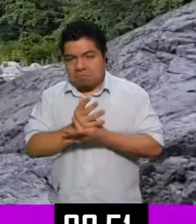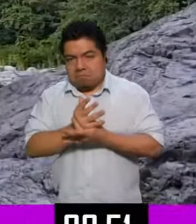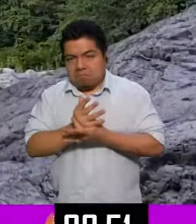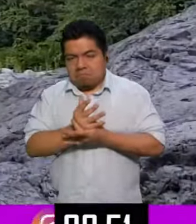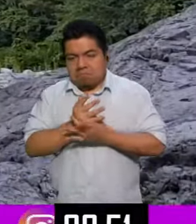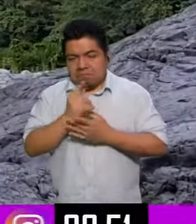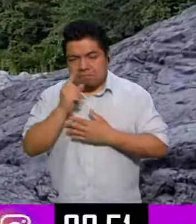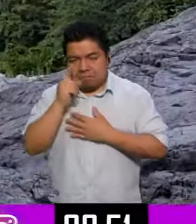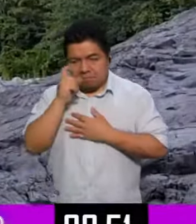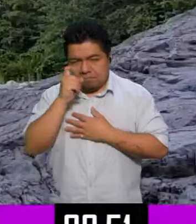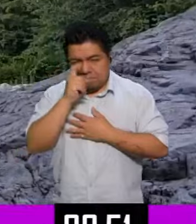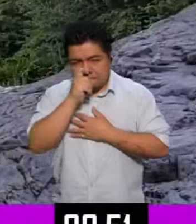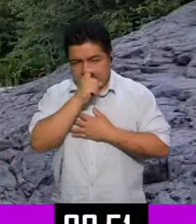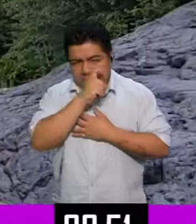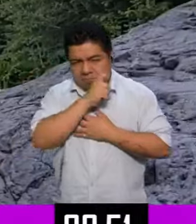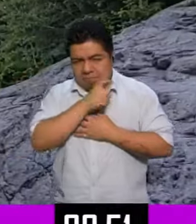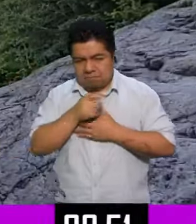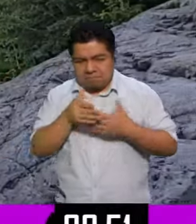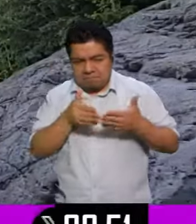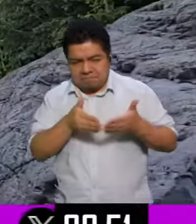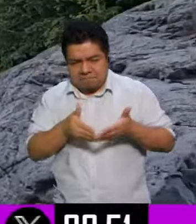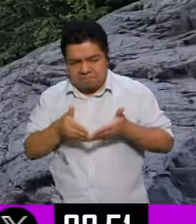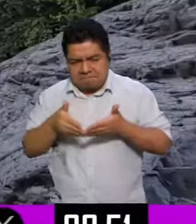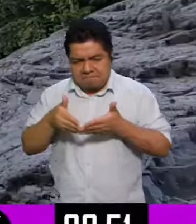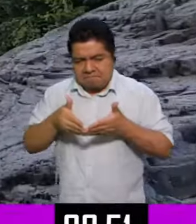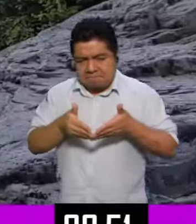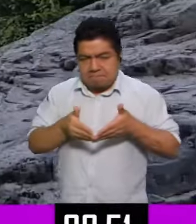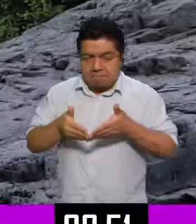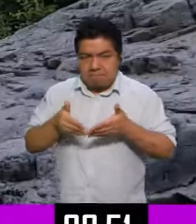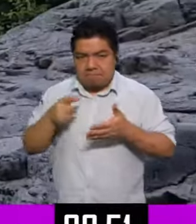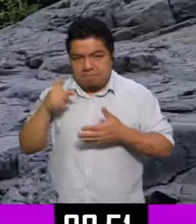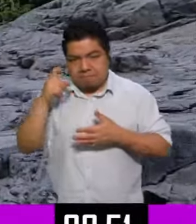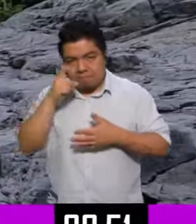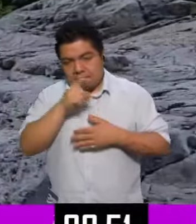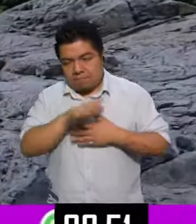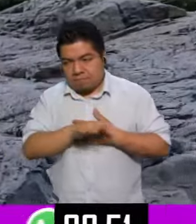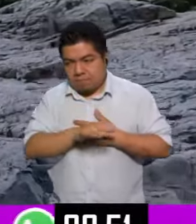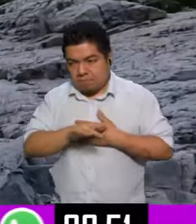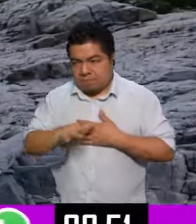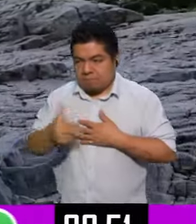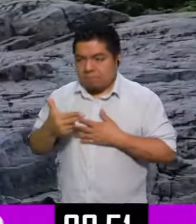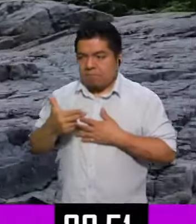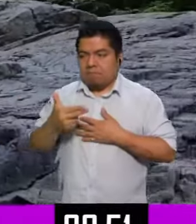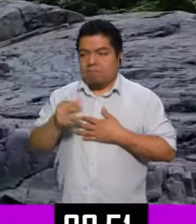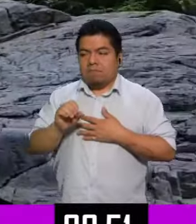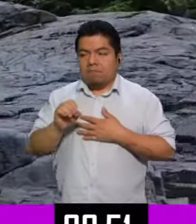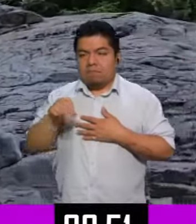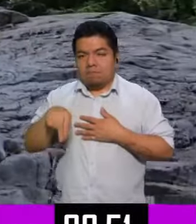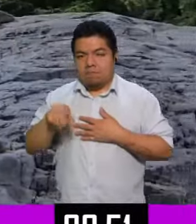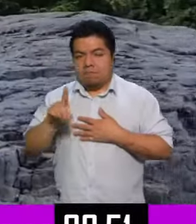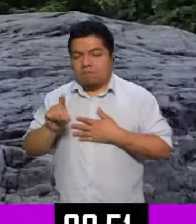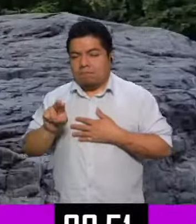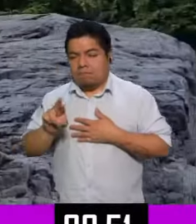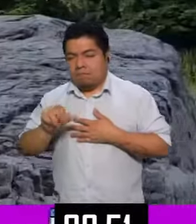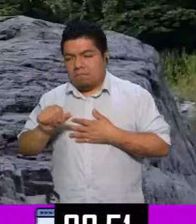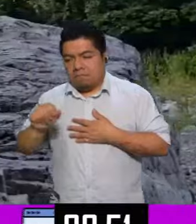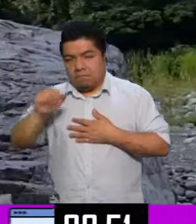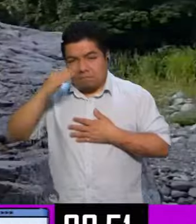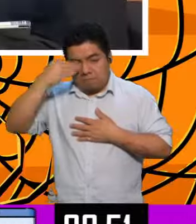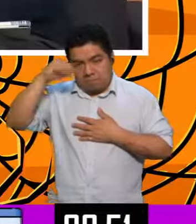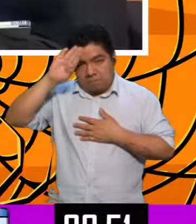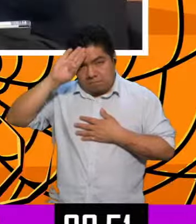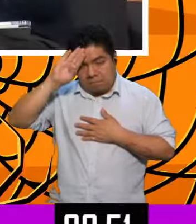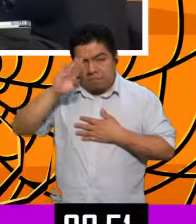muy difícil la navegación. Qué bueno que ya salimos de esas Honduras. No. Cuba tiene una